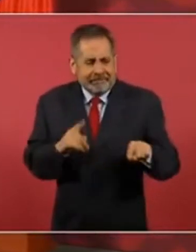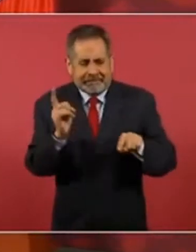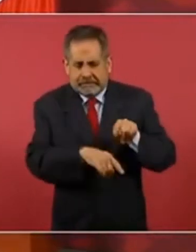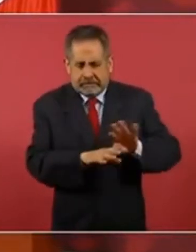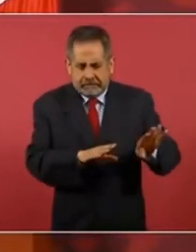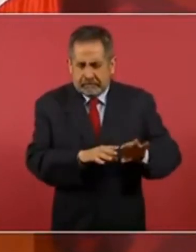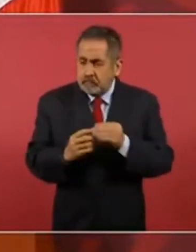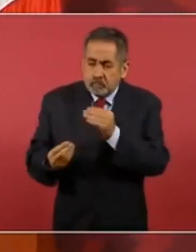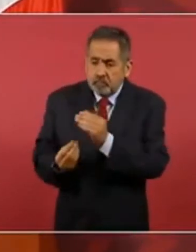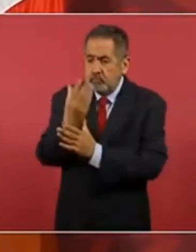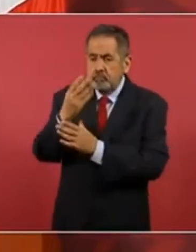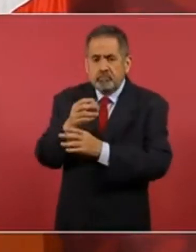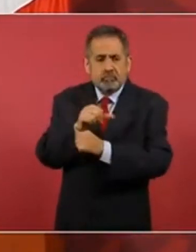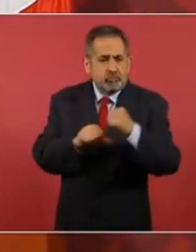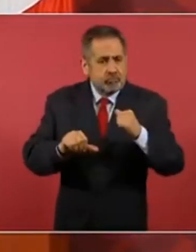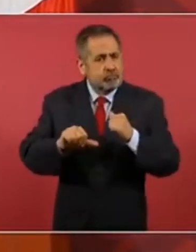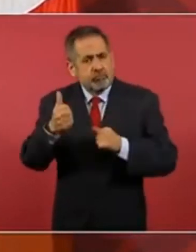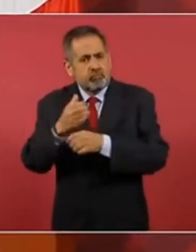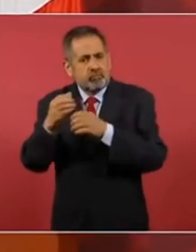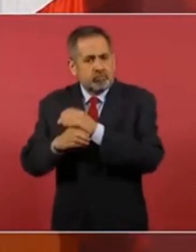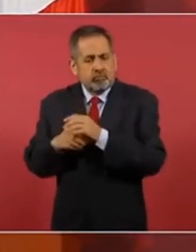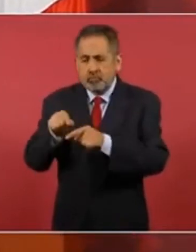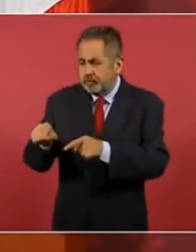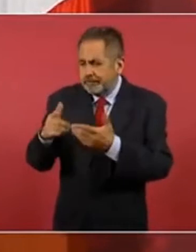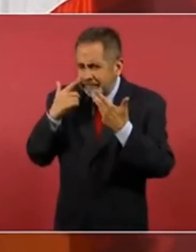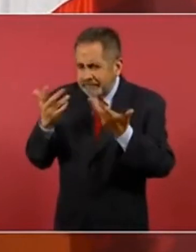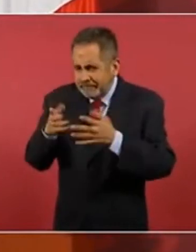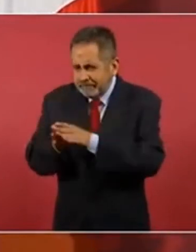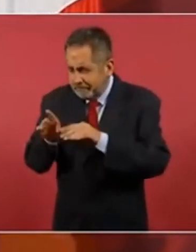sobre la posibilidad de sustituirlo por